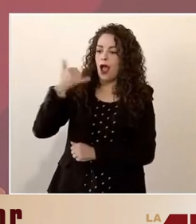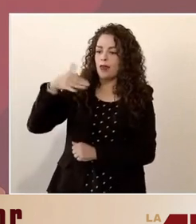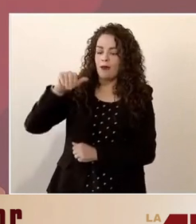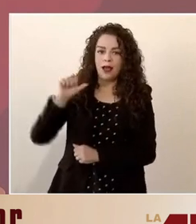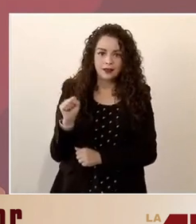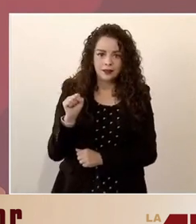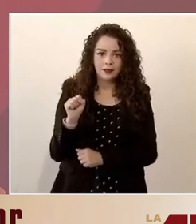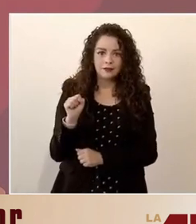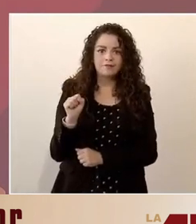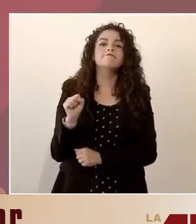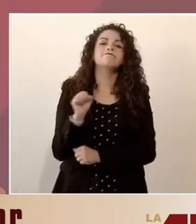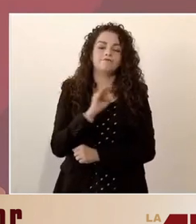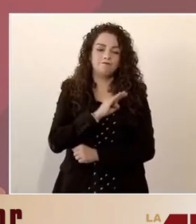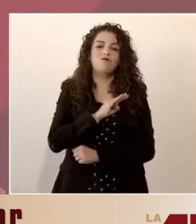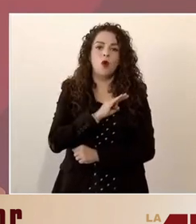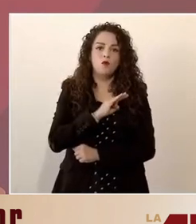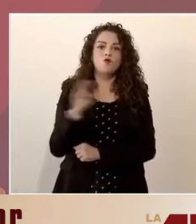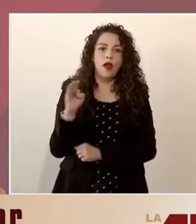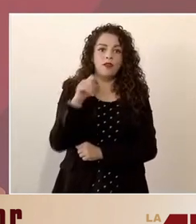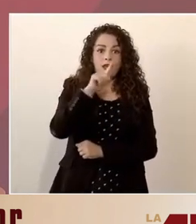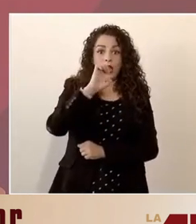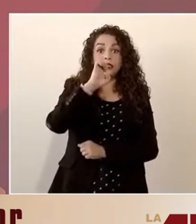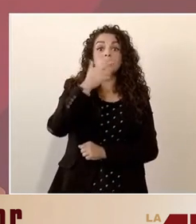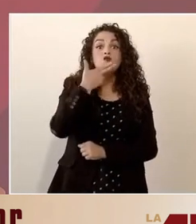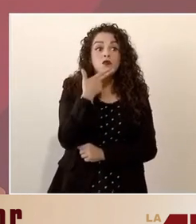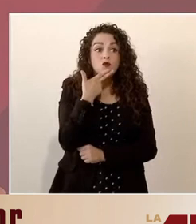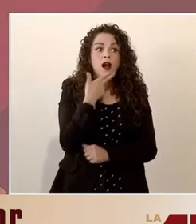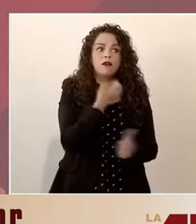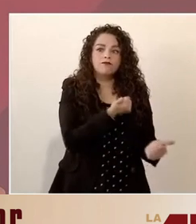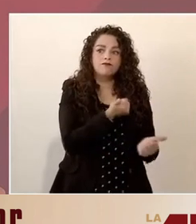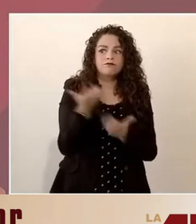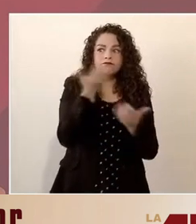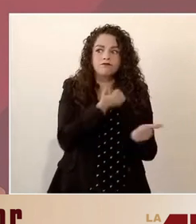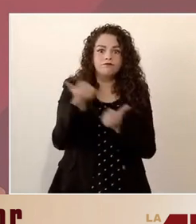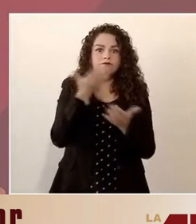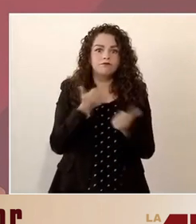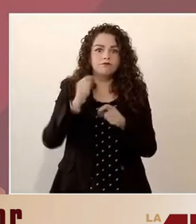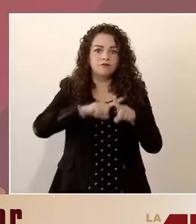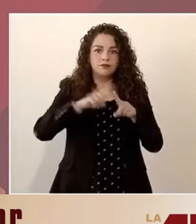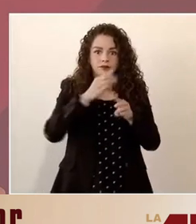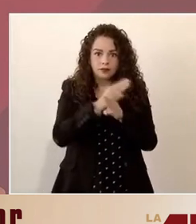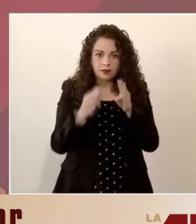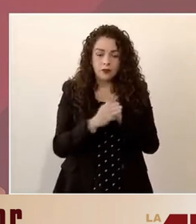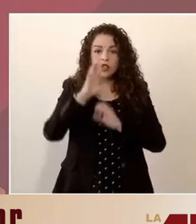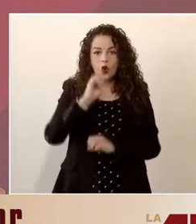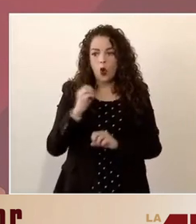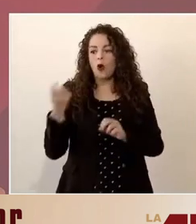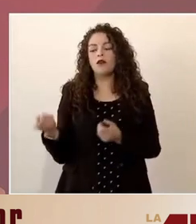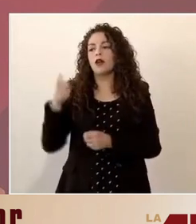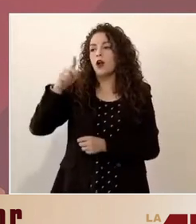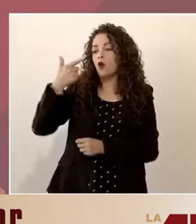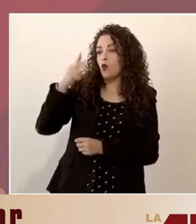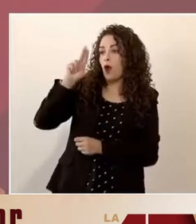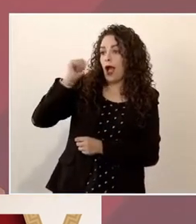sacar mercancías de Chihuahua o llevar mercancías del puerto de Guaymas a Estados